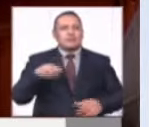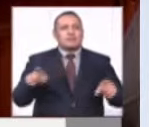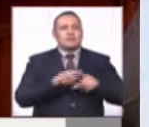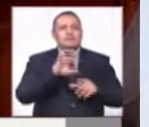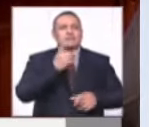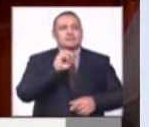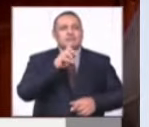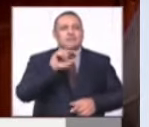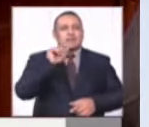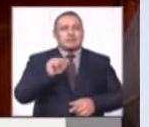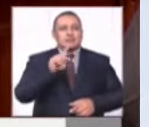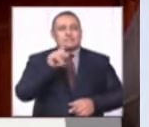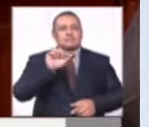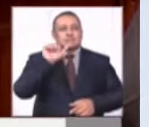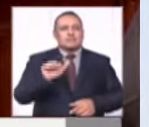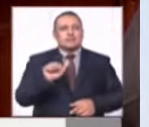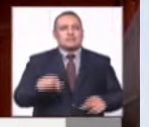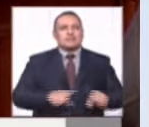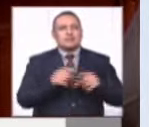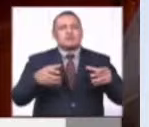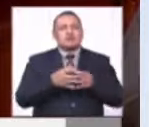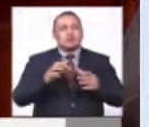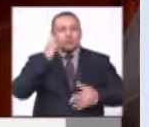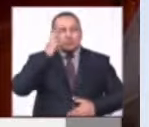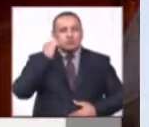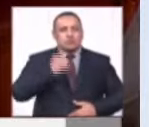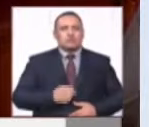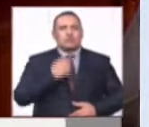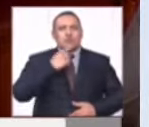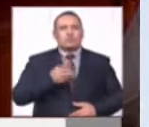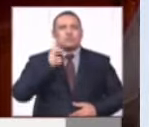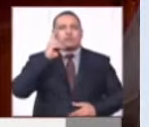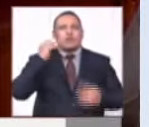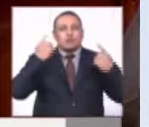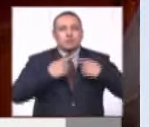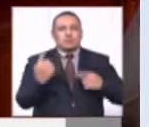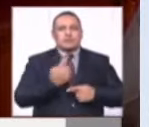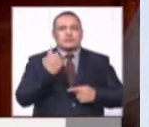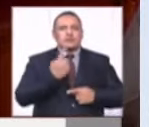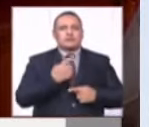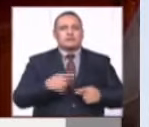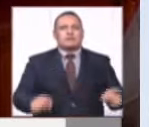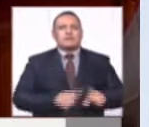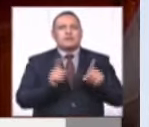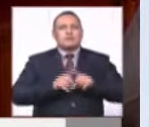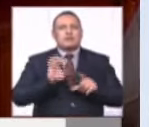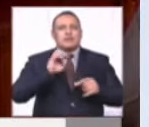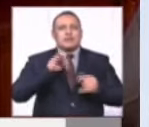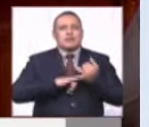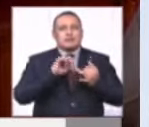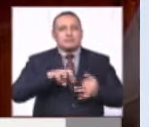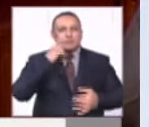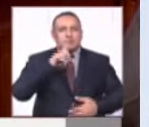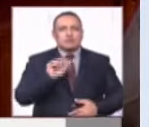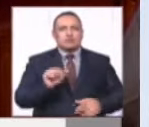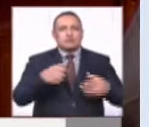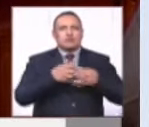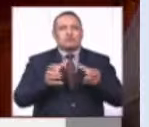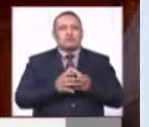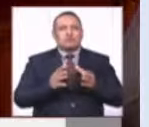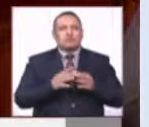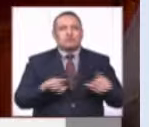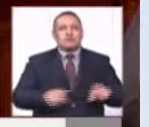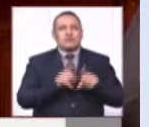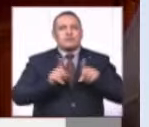Dávila Atanasio y Sea Choquechambi, del Grupo Parlamentario Bloque Magisterial de Concertación Nacional, Espinosa Vargas, del Grupo Parlamentario Acción